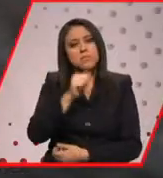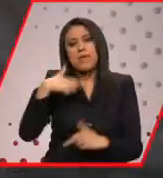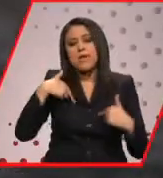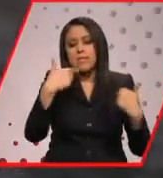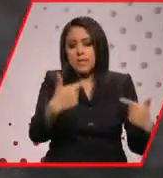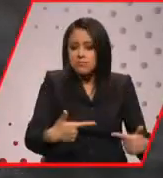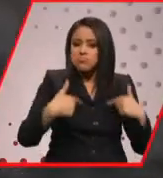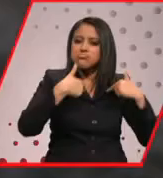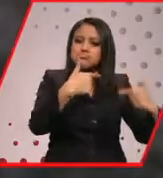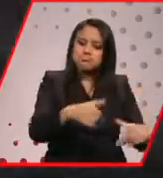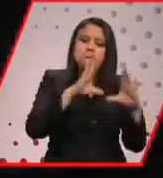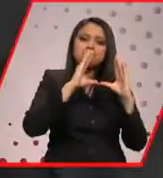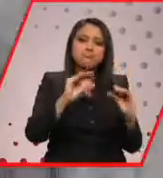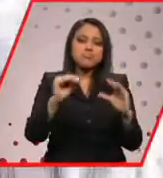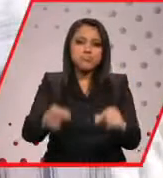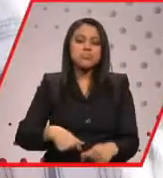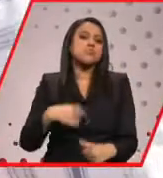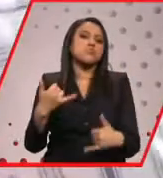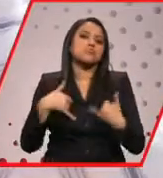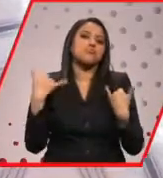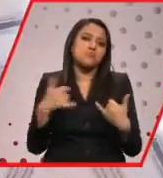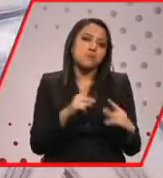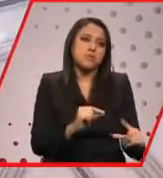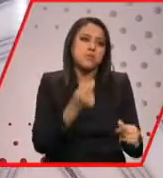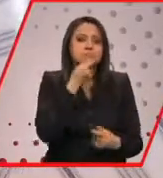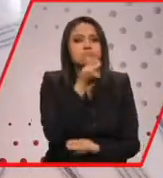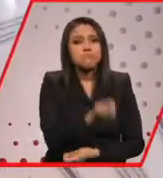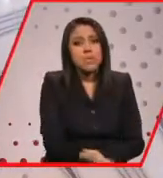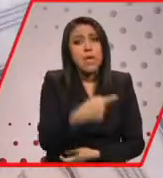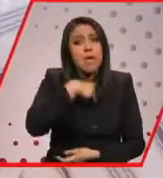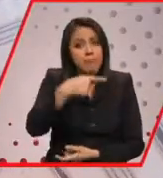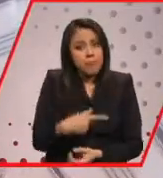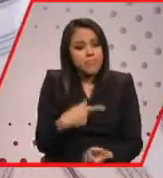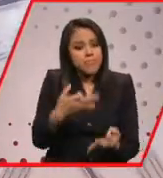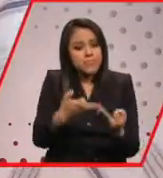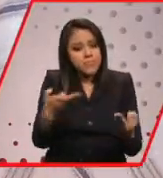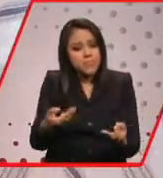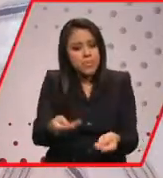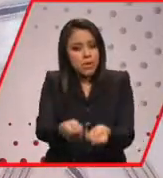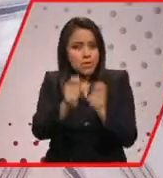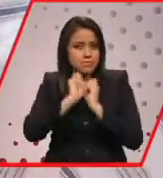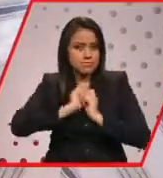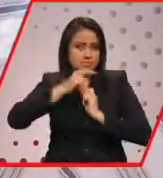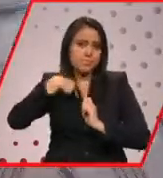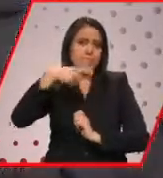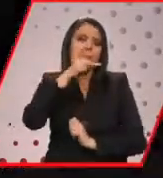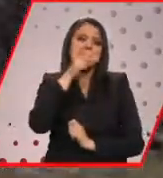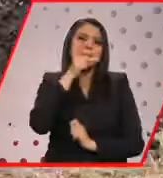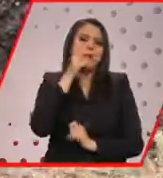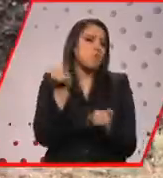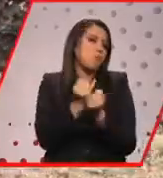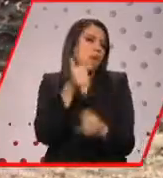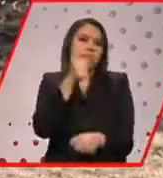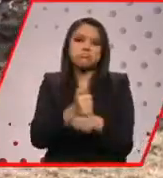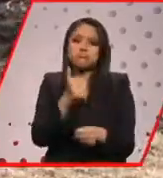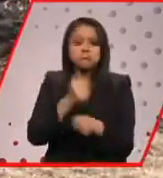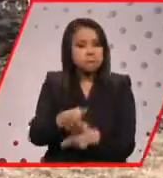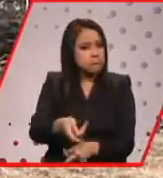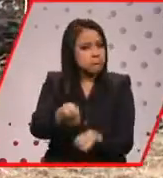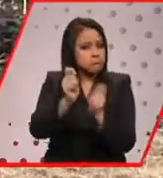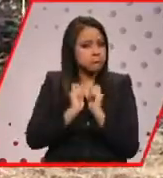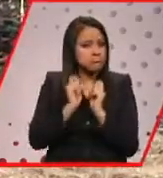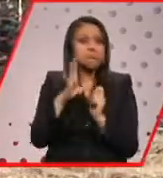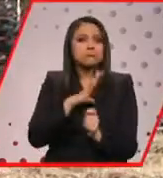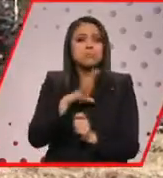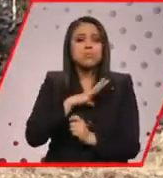con los más pequeños. Esta tierra nos las dio mi papá. Y ellos trabajaron aquí mucho tiempo, mis abuelitos. Las tierras se ubican en